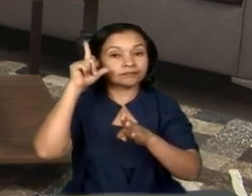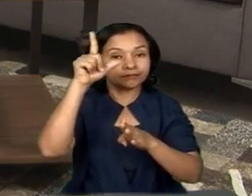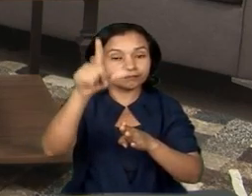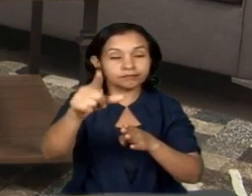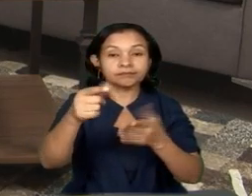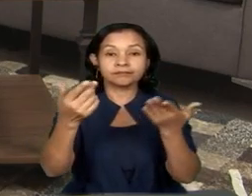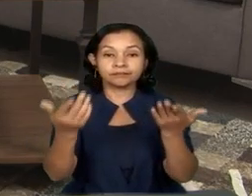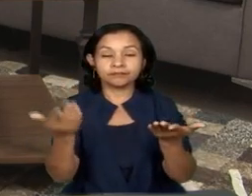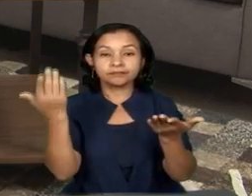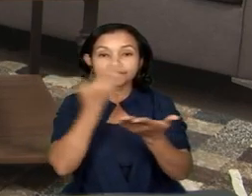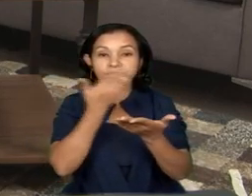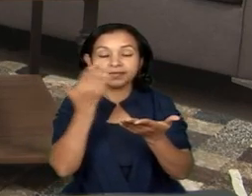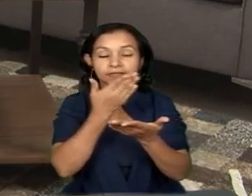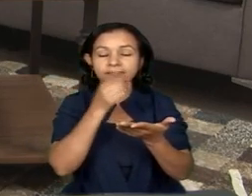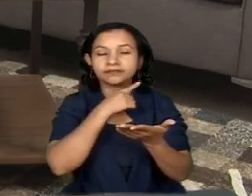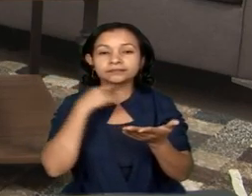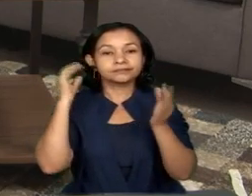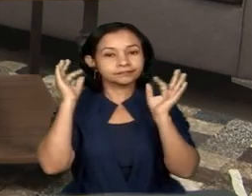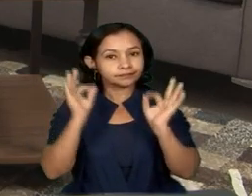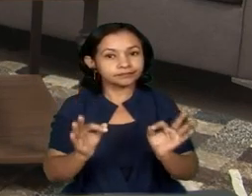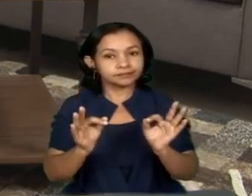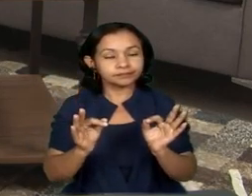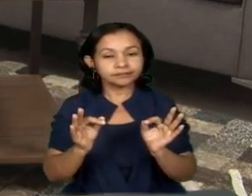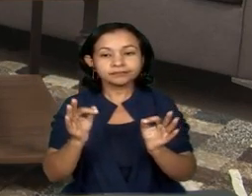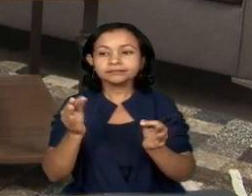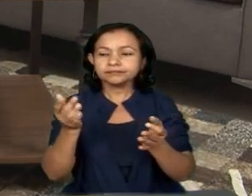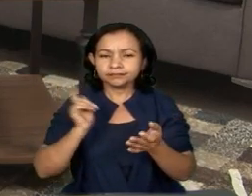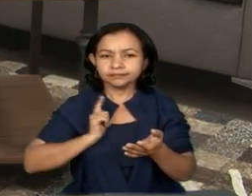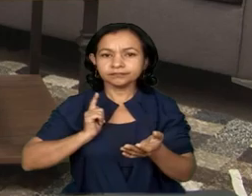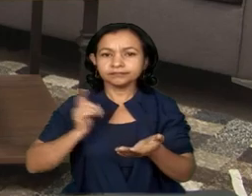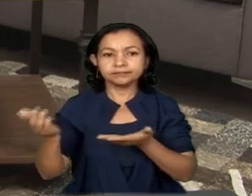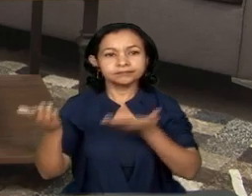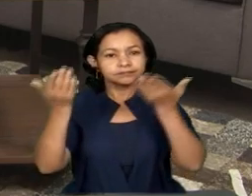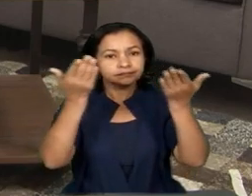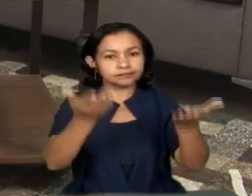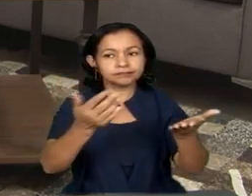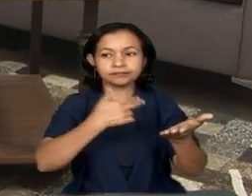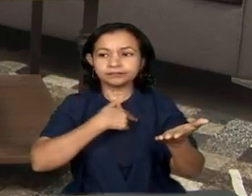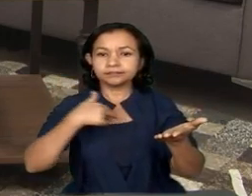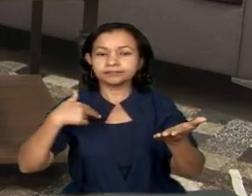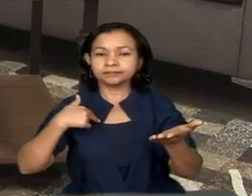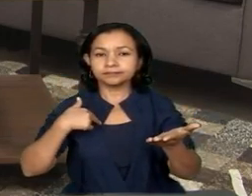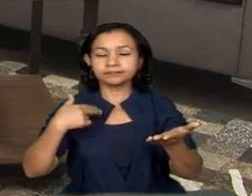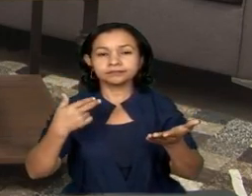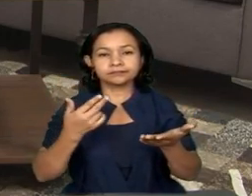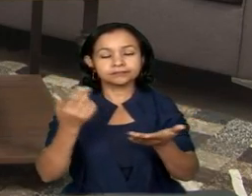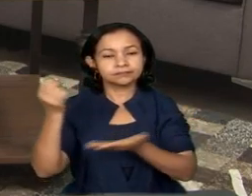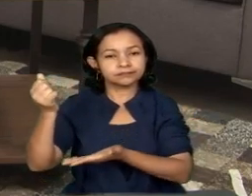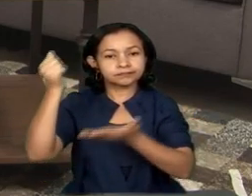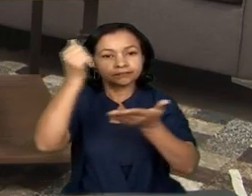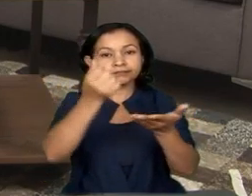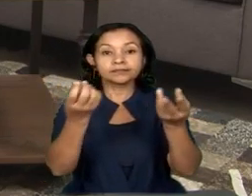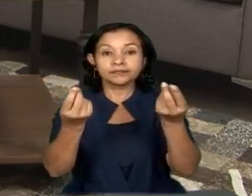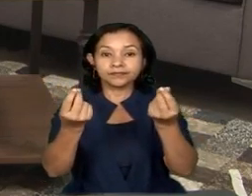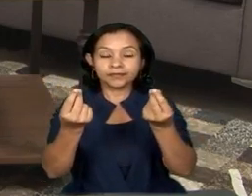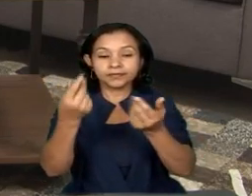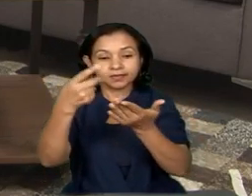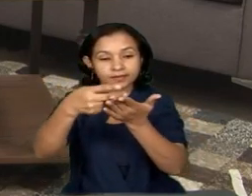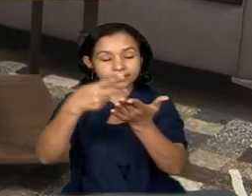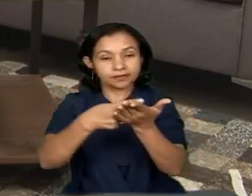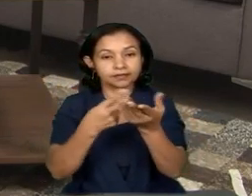están asegurados y en proceso de adquisición. Se van a hacer una inversión con